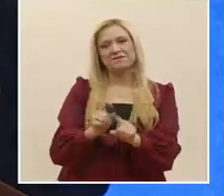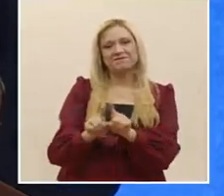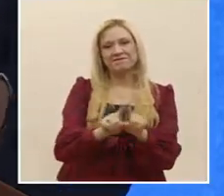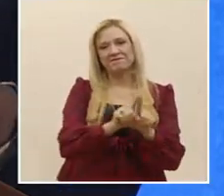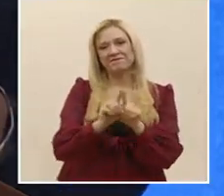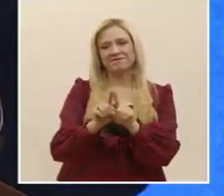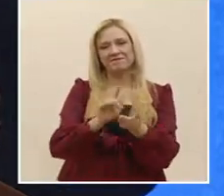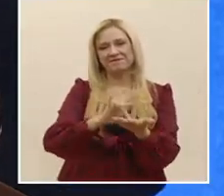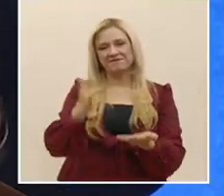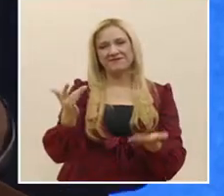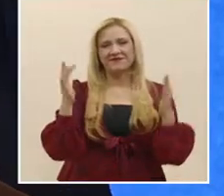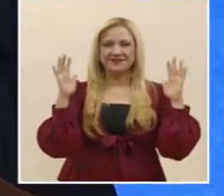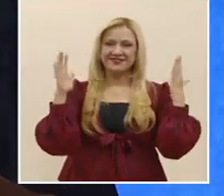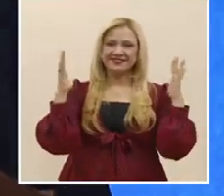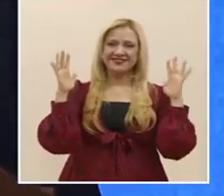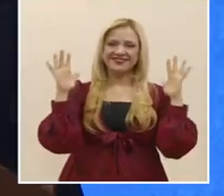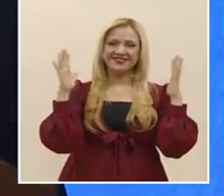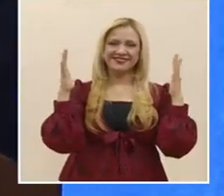Gracias.